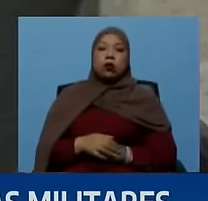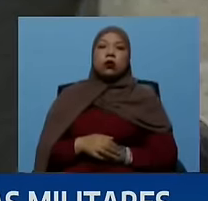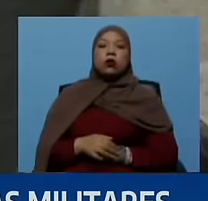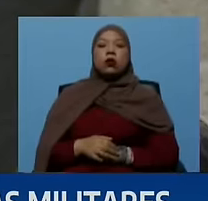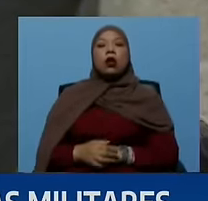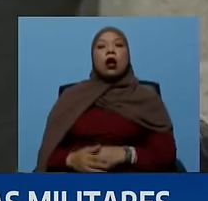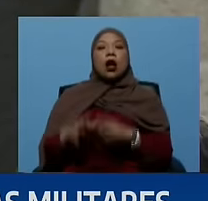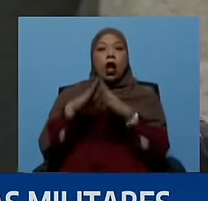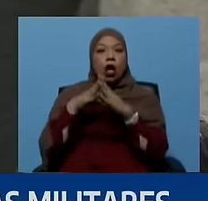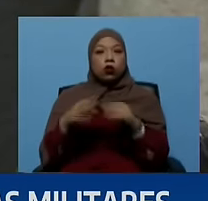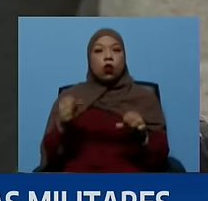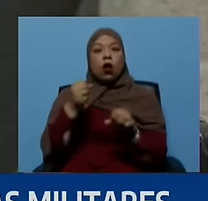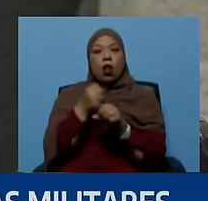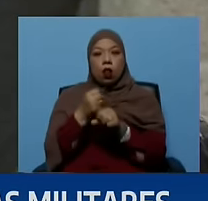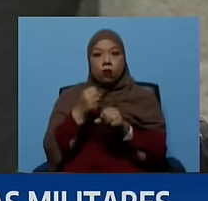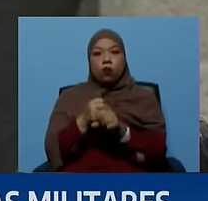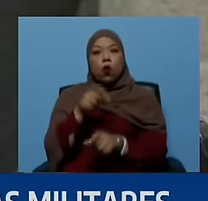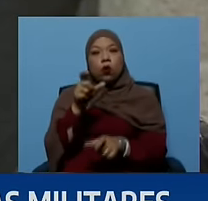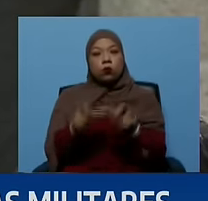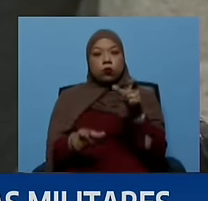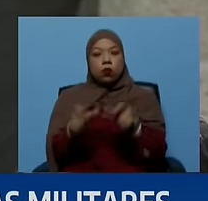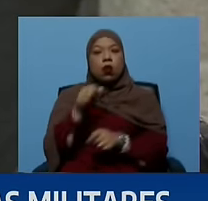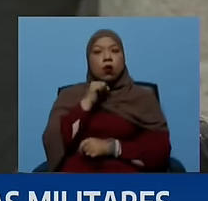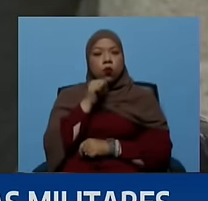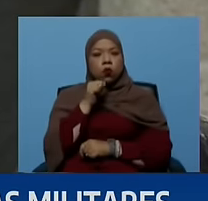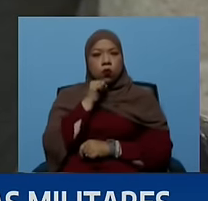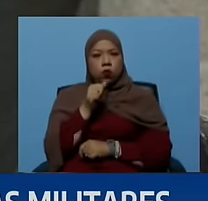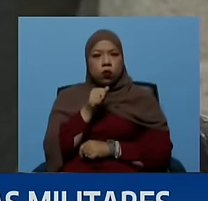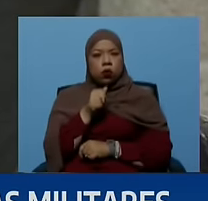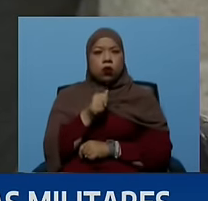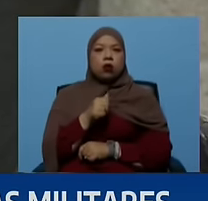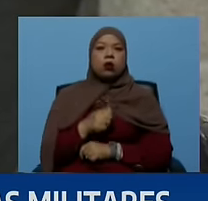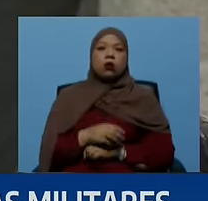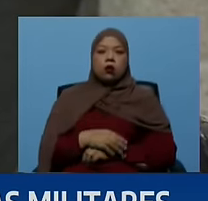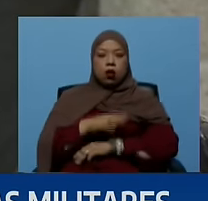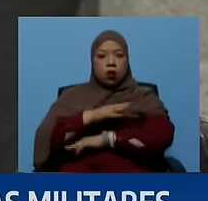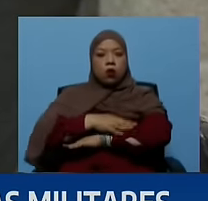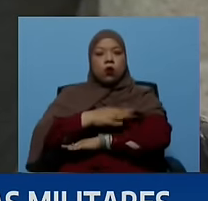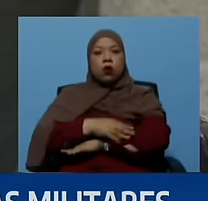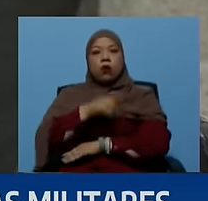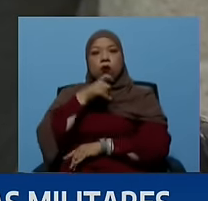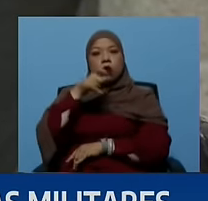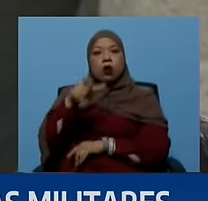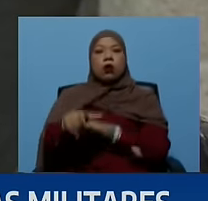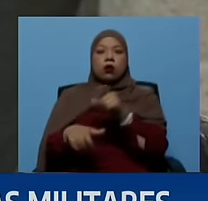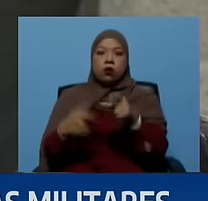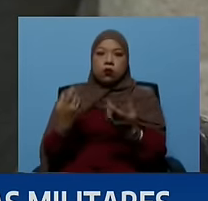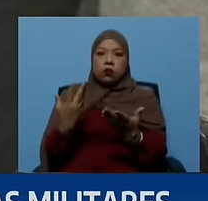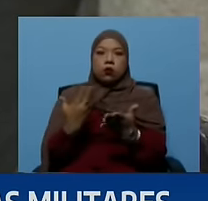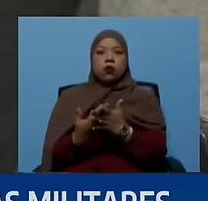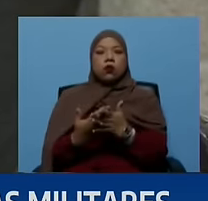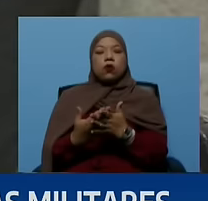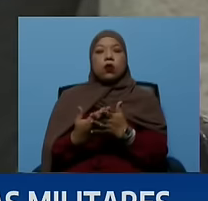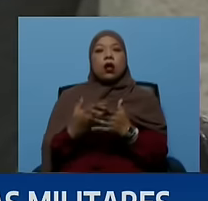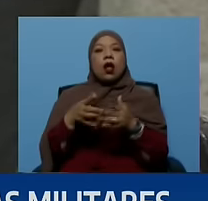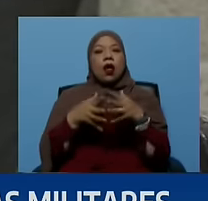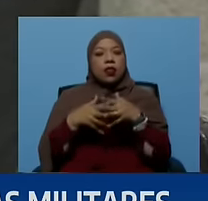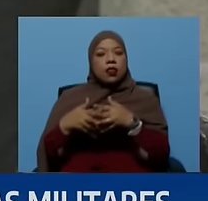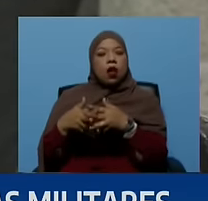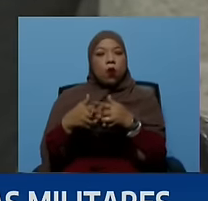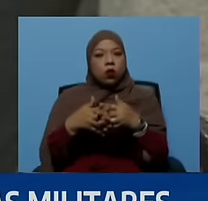a todas las la malcriadez la malignidad del imperio